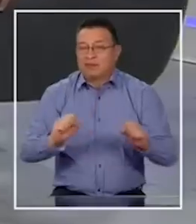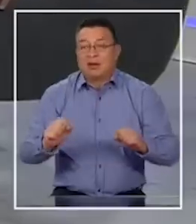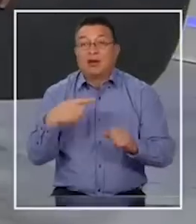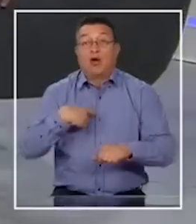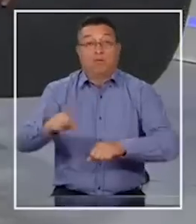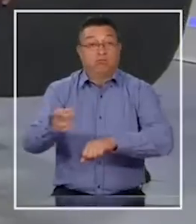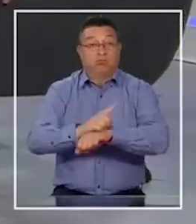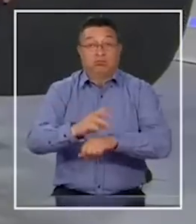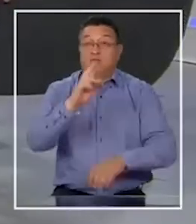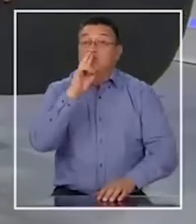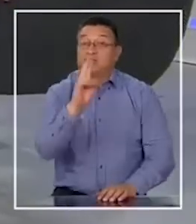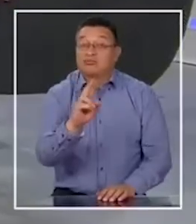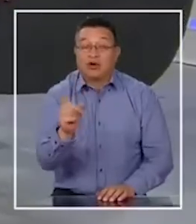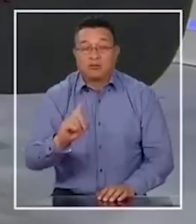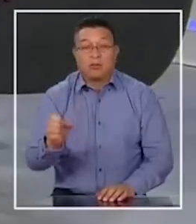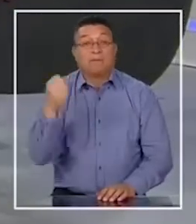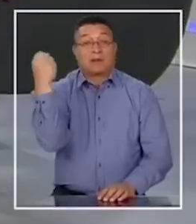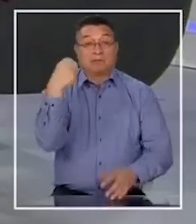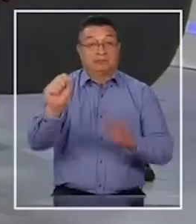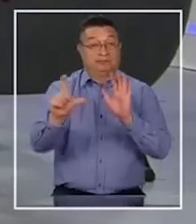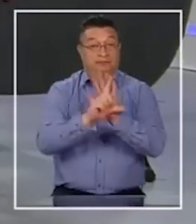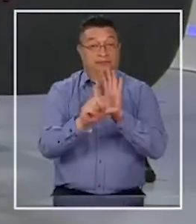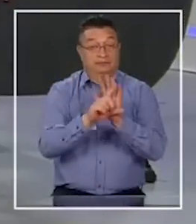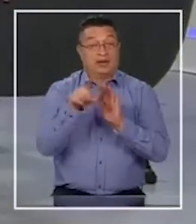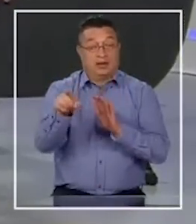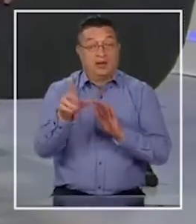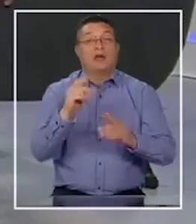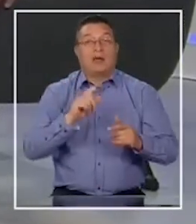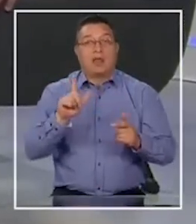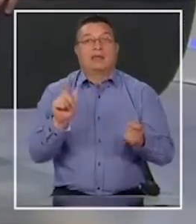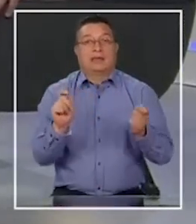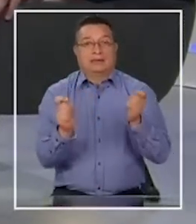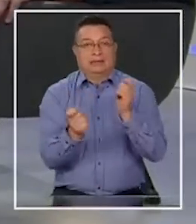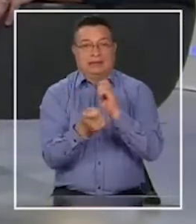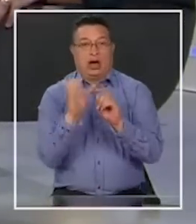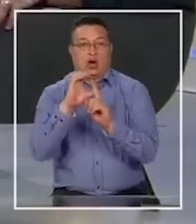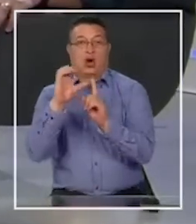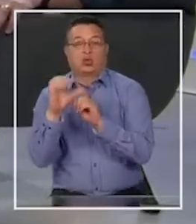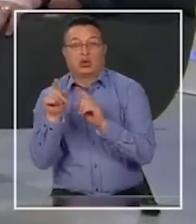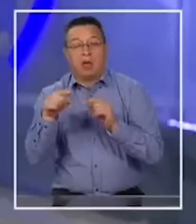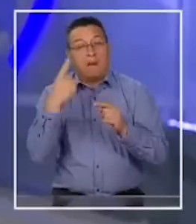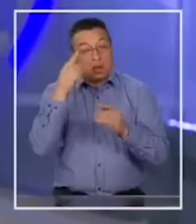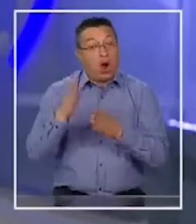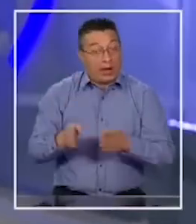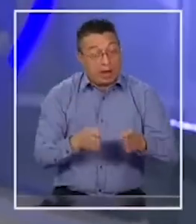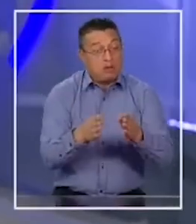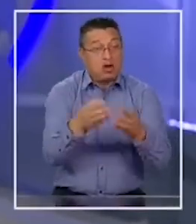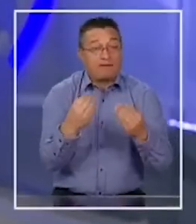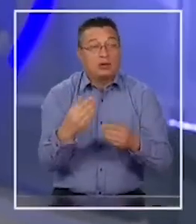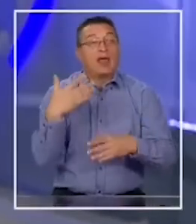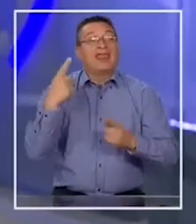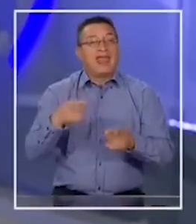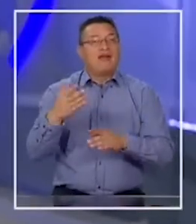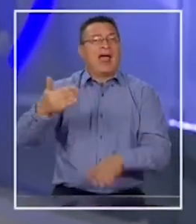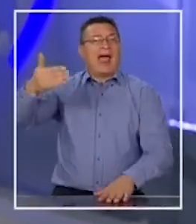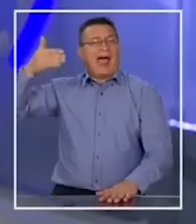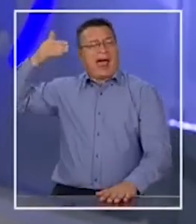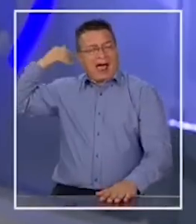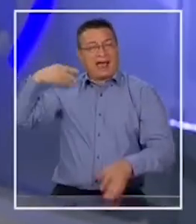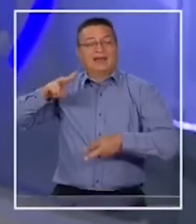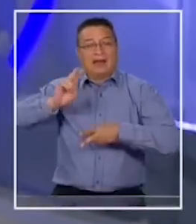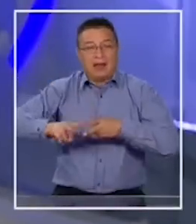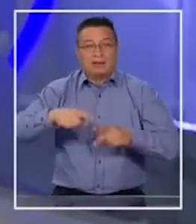inmediatos y el delincuente va a demorar un tiempo mayor en cambiar su cultura pero creo que va en la línea correcta es lo que tenían que haber hecho hace muchos años